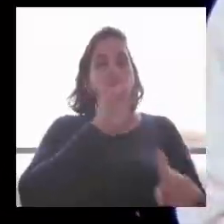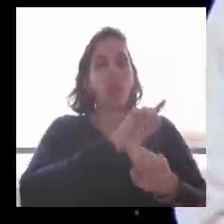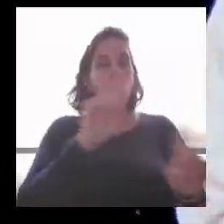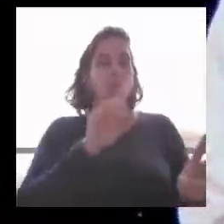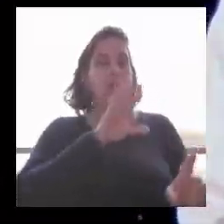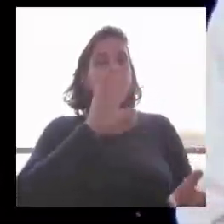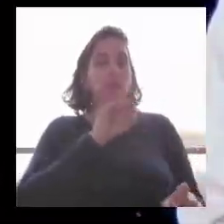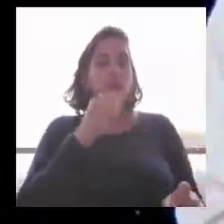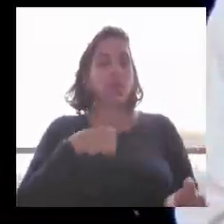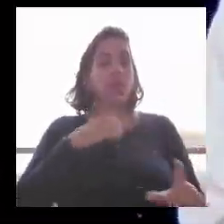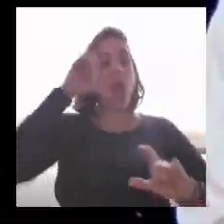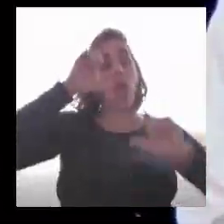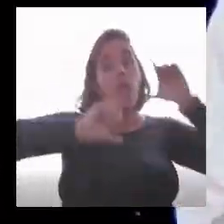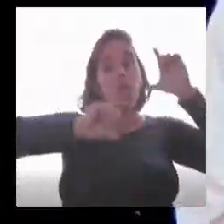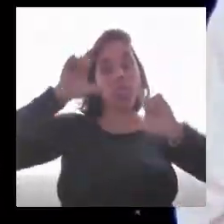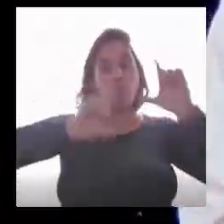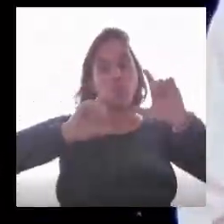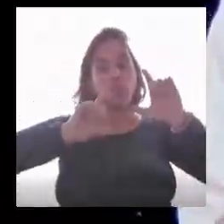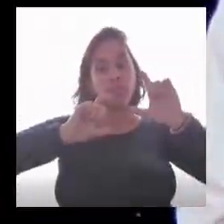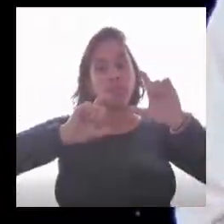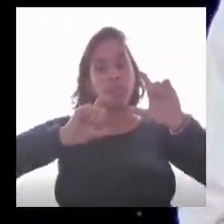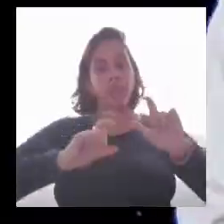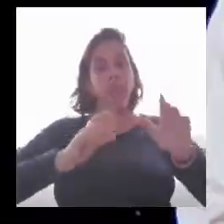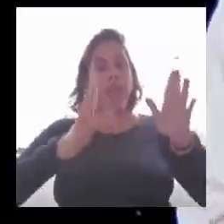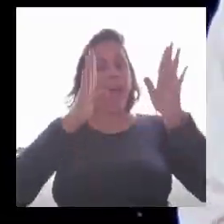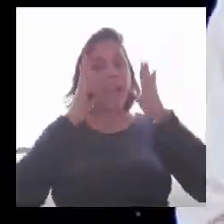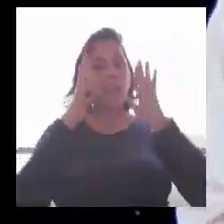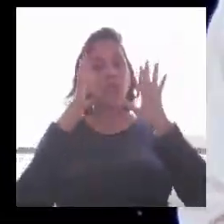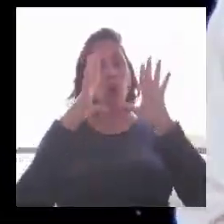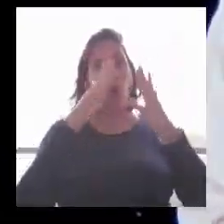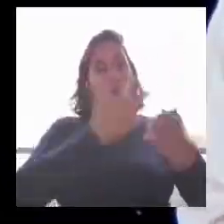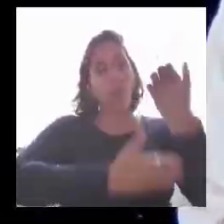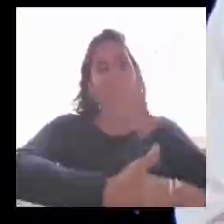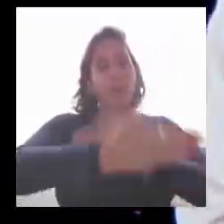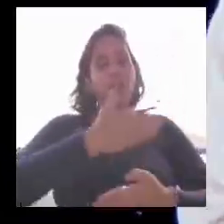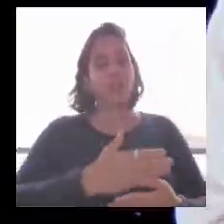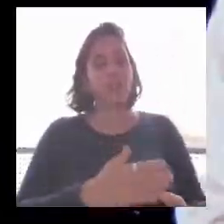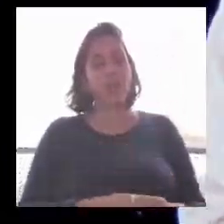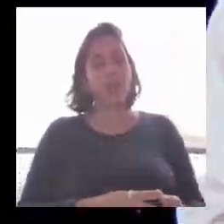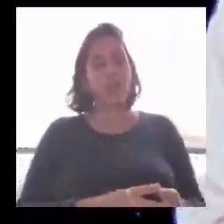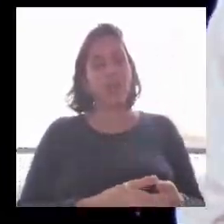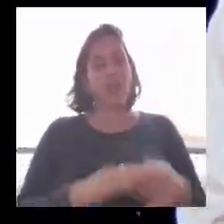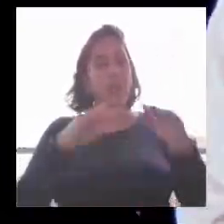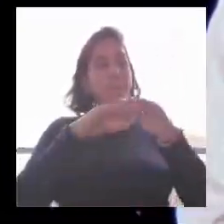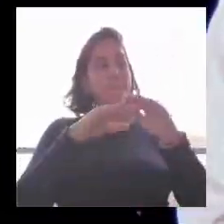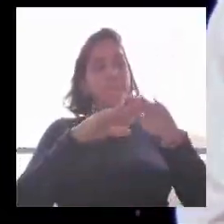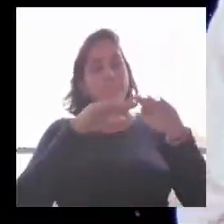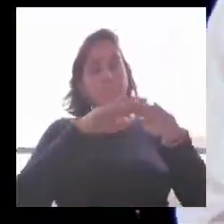los gestos, una atención compartida y una base común